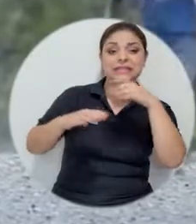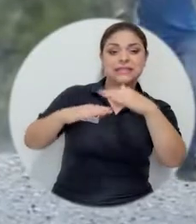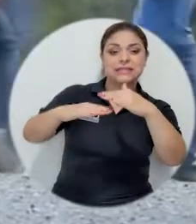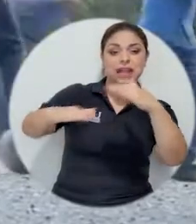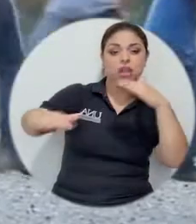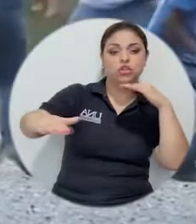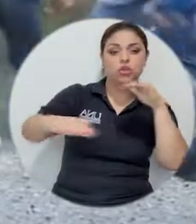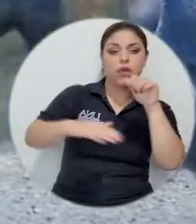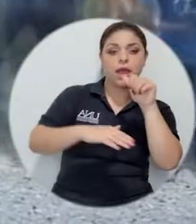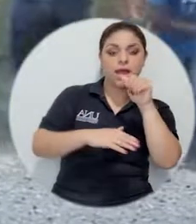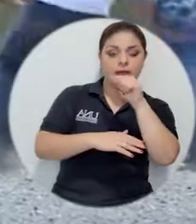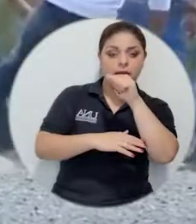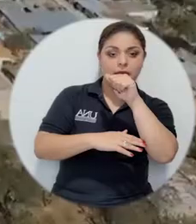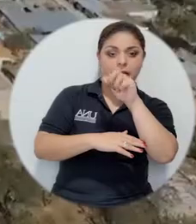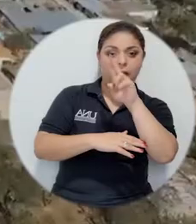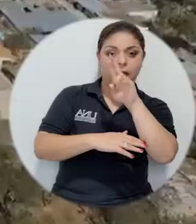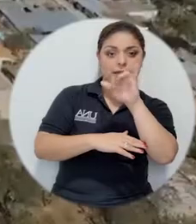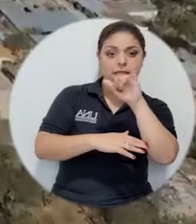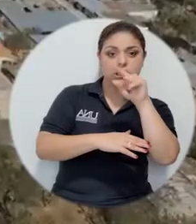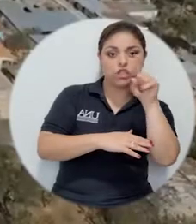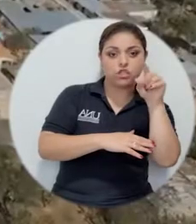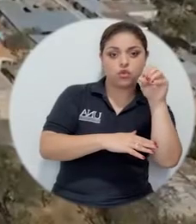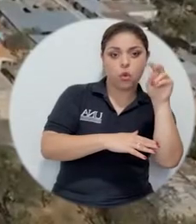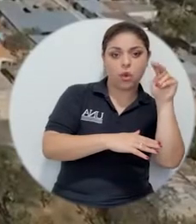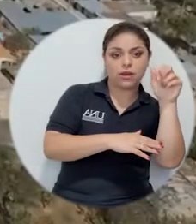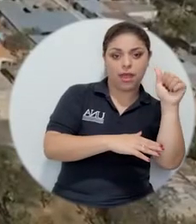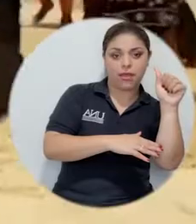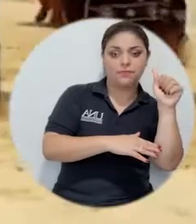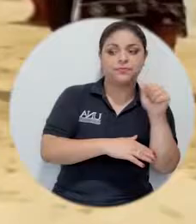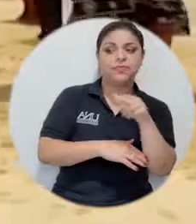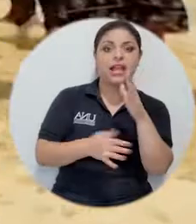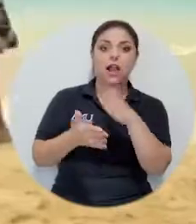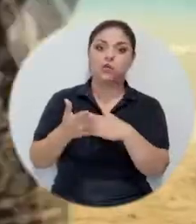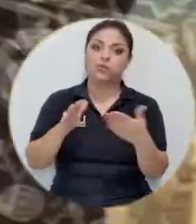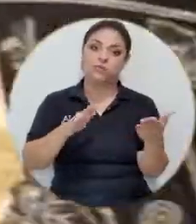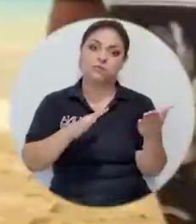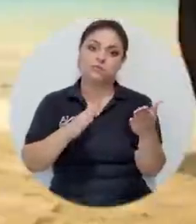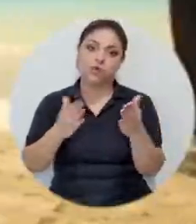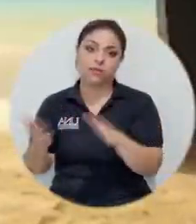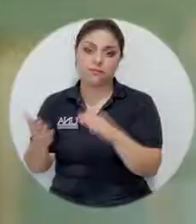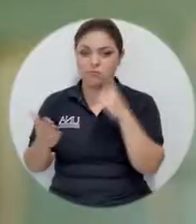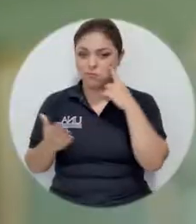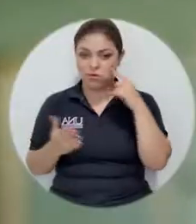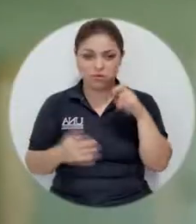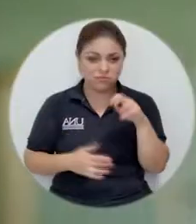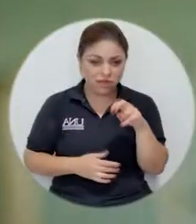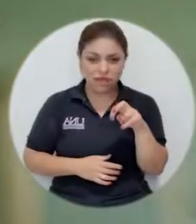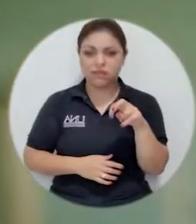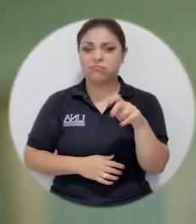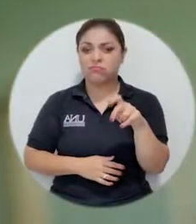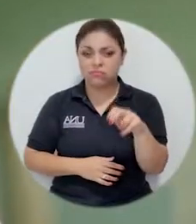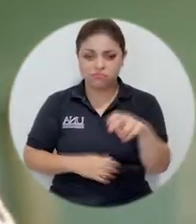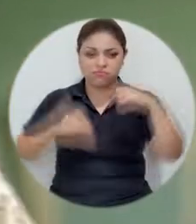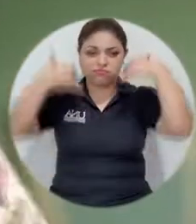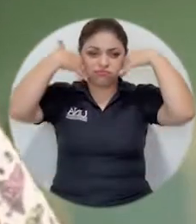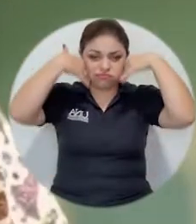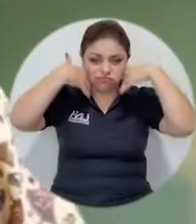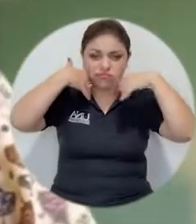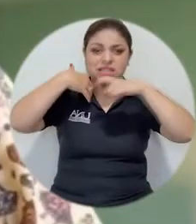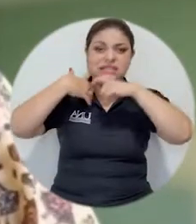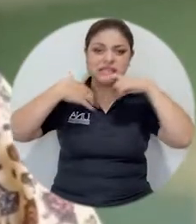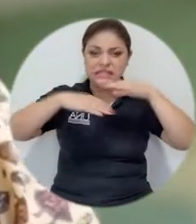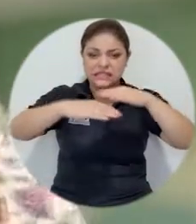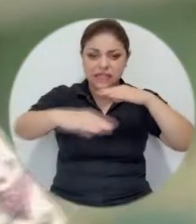desierto de Arizona, y ahí más de uno muere porque pasar un desierto no es